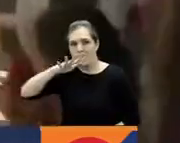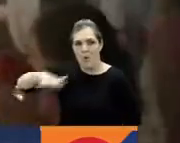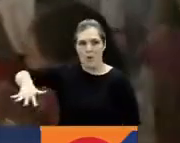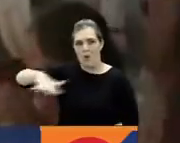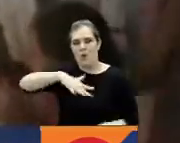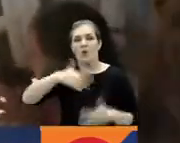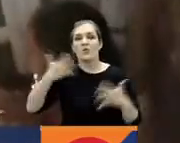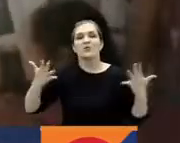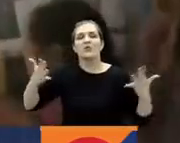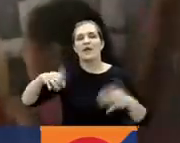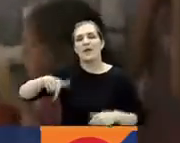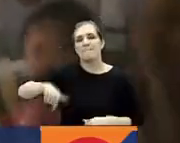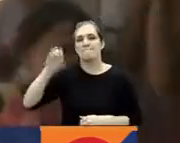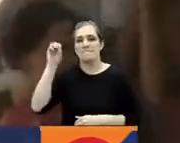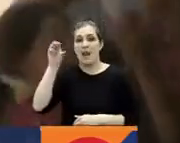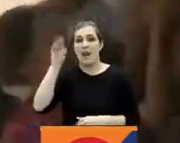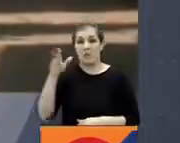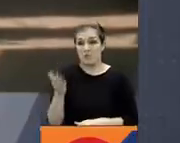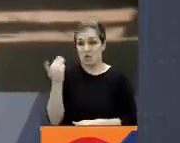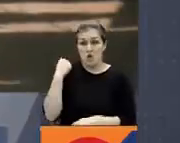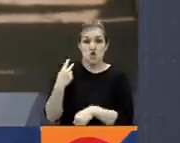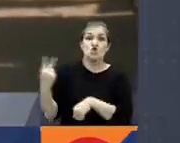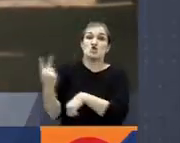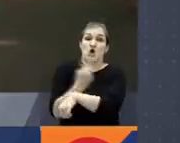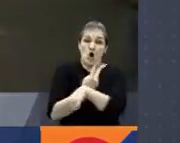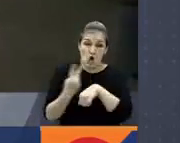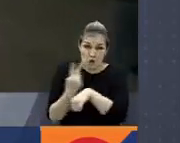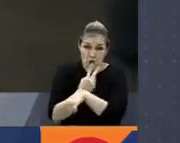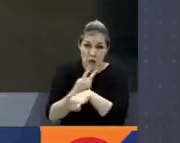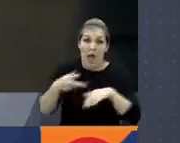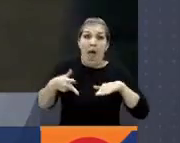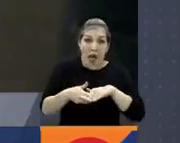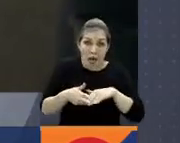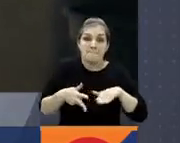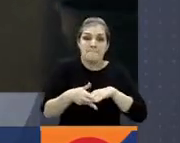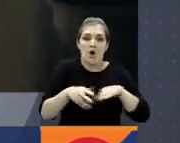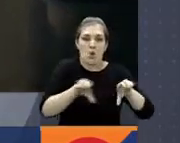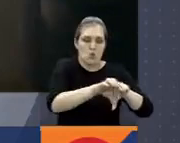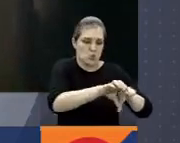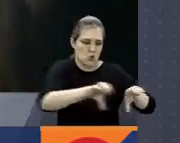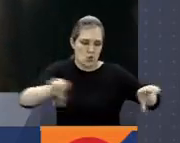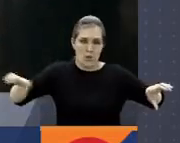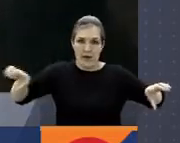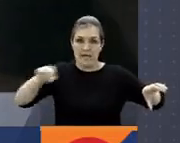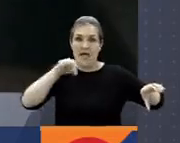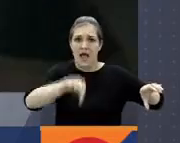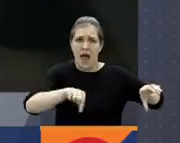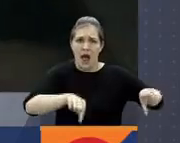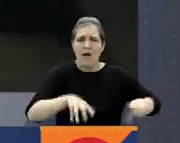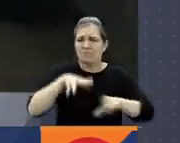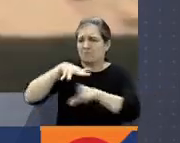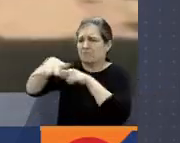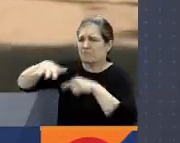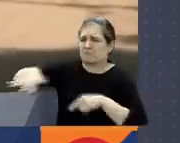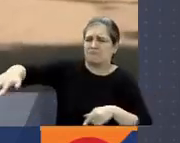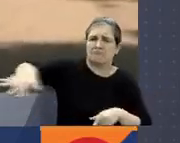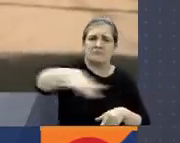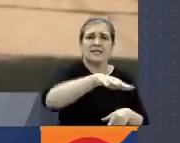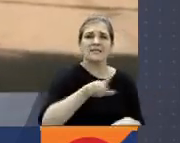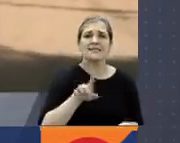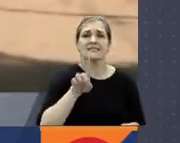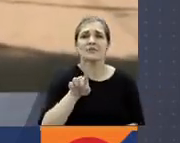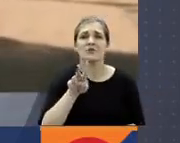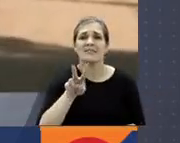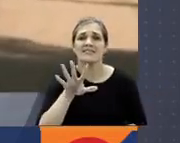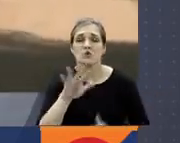completan más de 2 horas sin el servicio de agua debido a un daño en la tubería que afecta a más de 125 mil